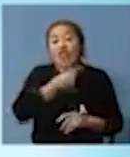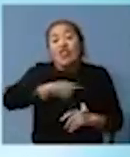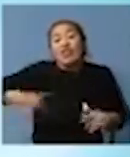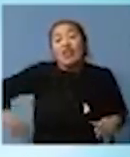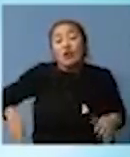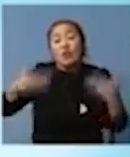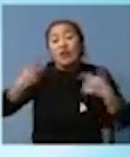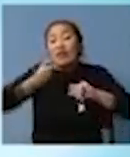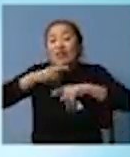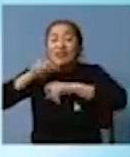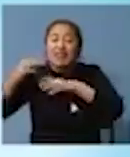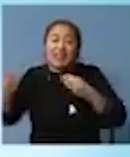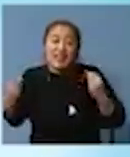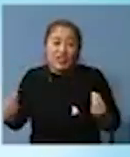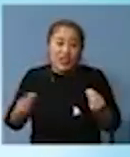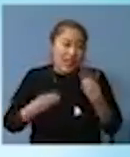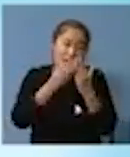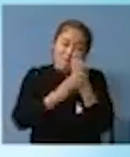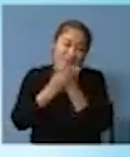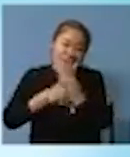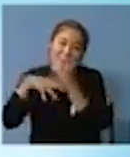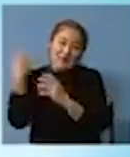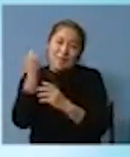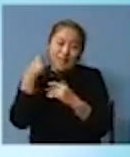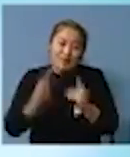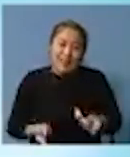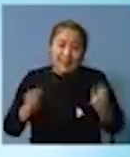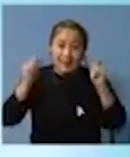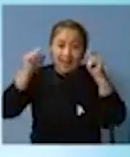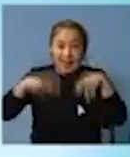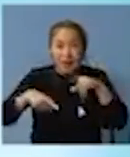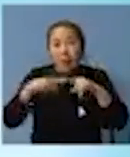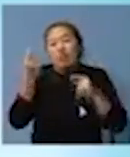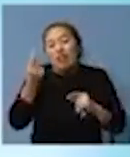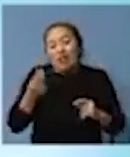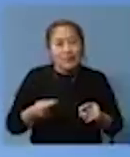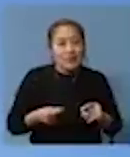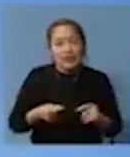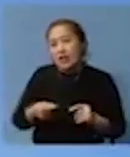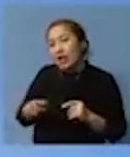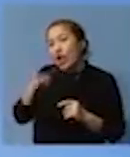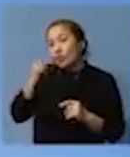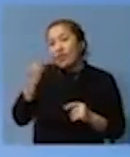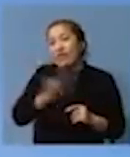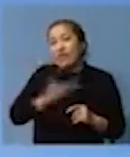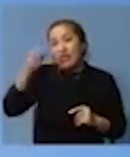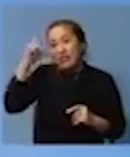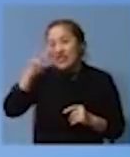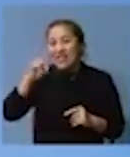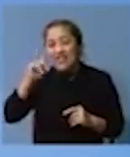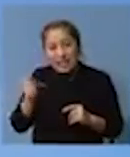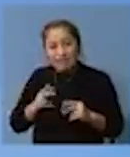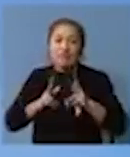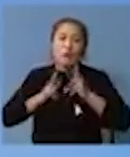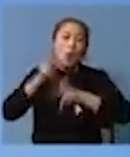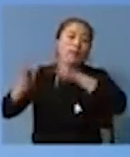gobernador, posiblemente va a negociar todos los cargos importantes a través del dinero. Señor Ferreira, tiene que dar respuesta.